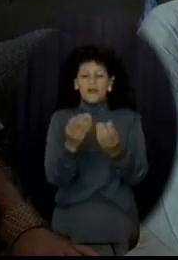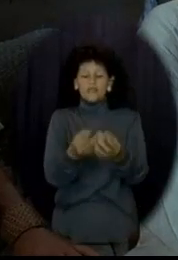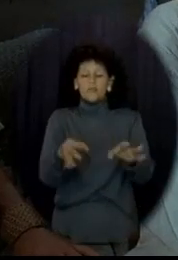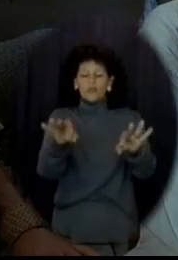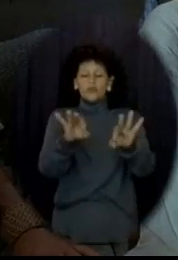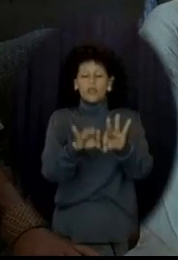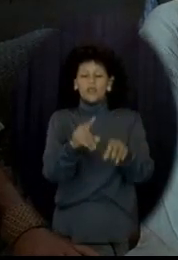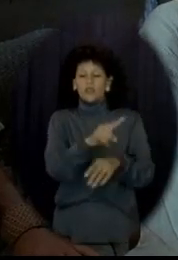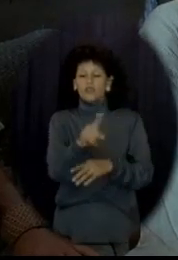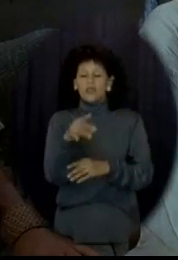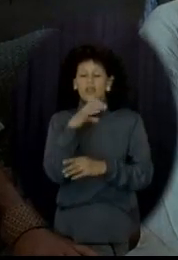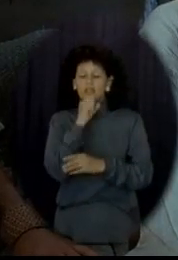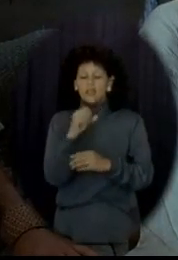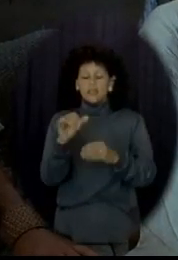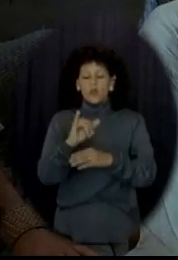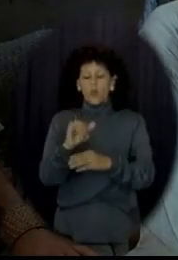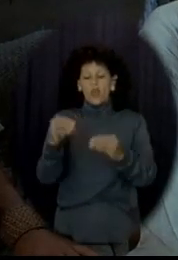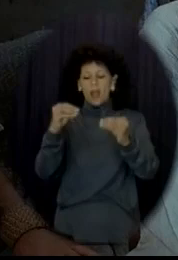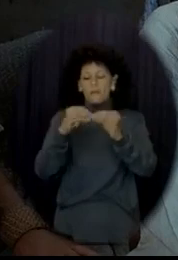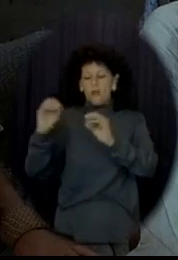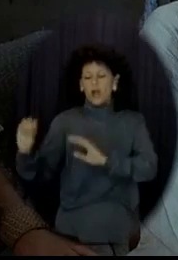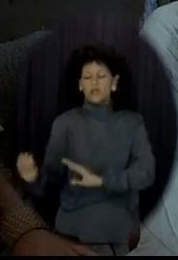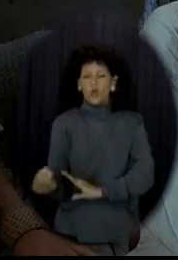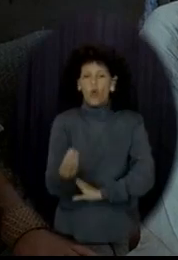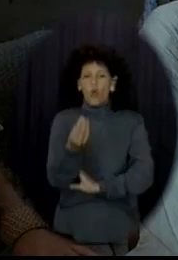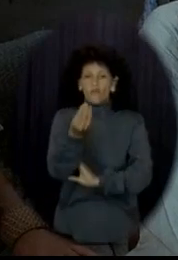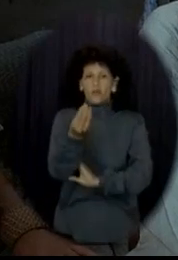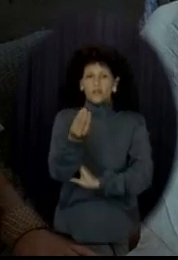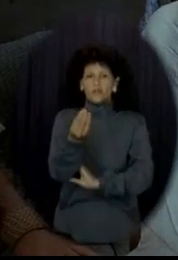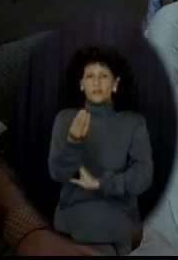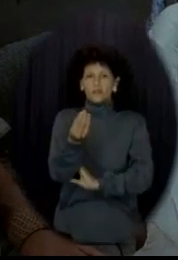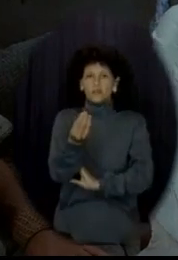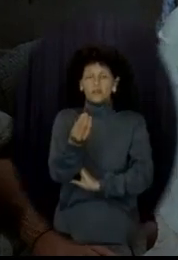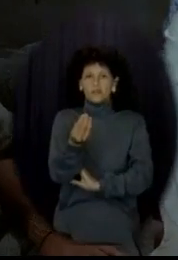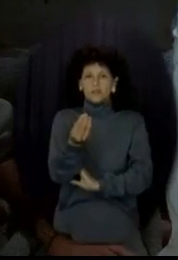El mayor entre ustedes debe comportarse como el menor.